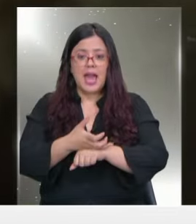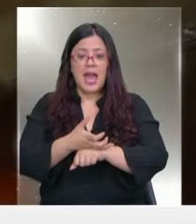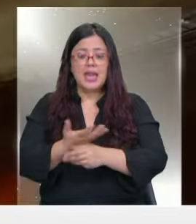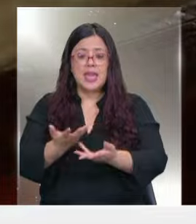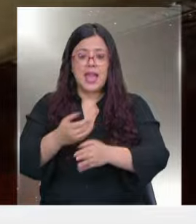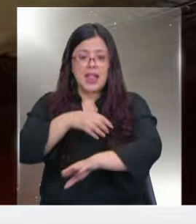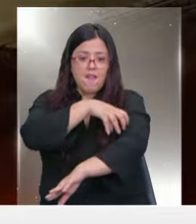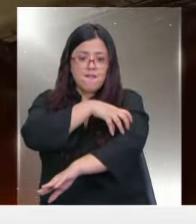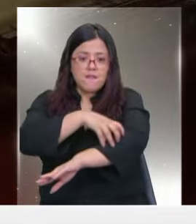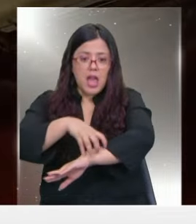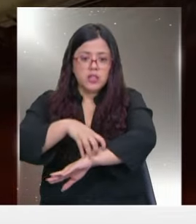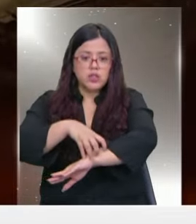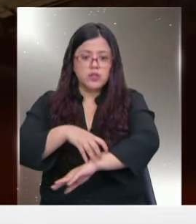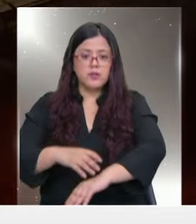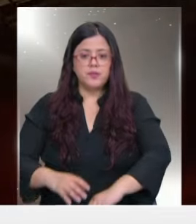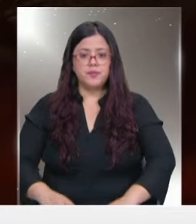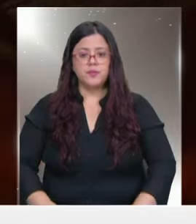de sus brazos.